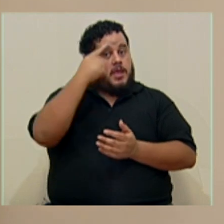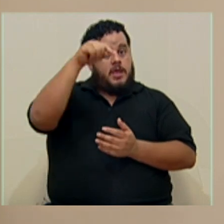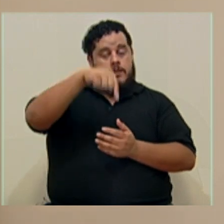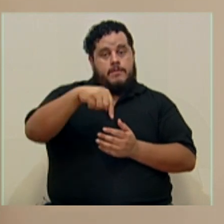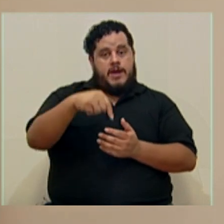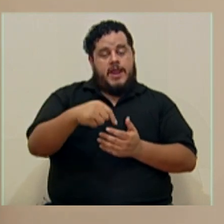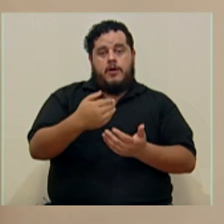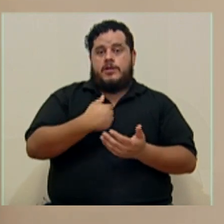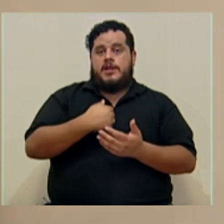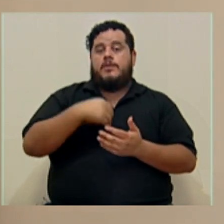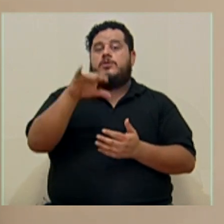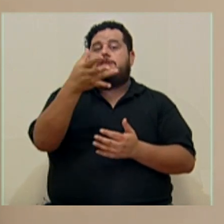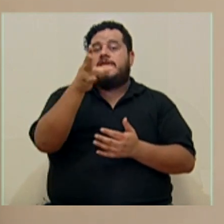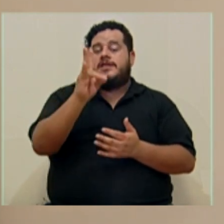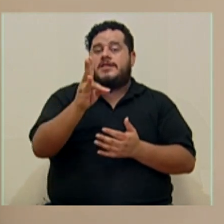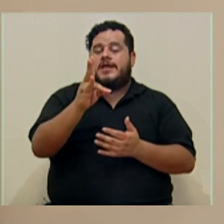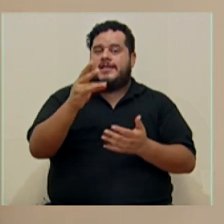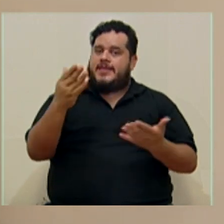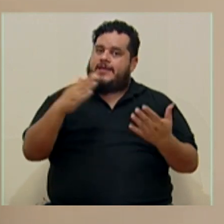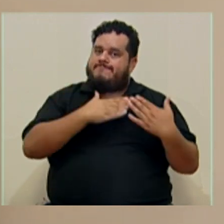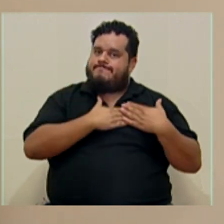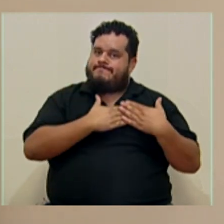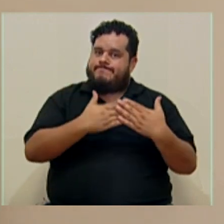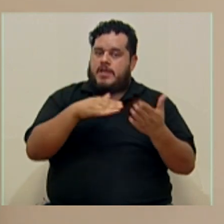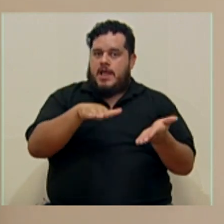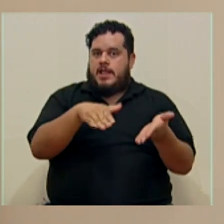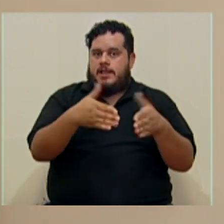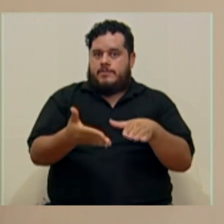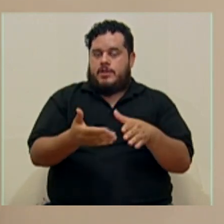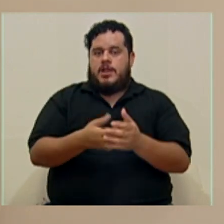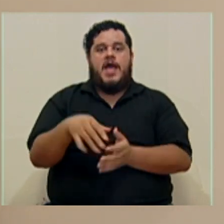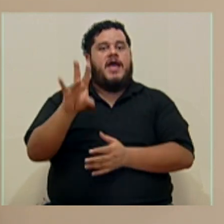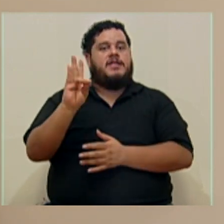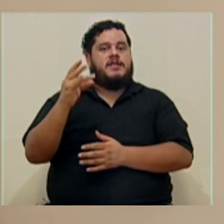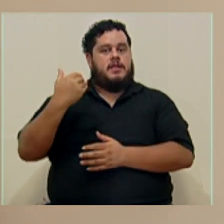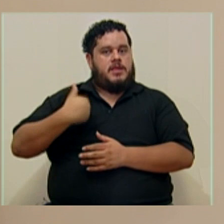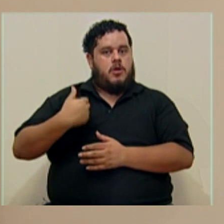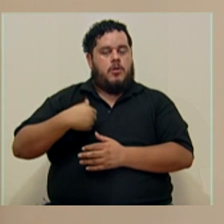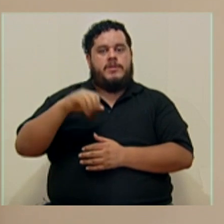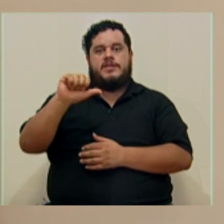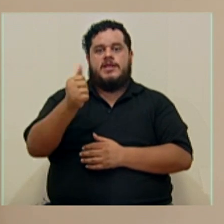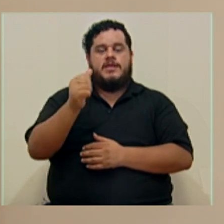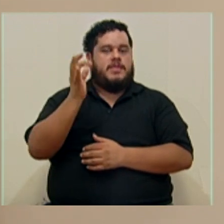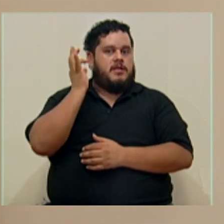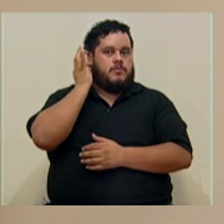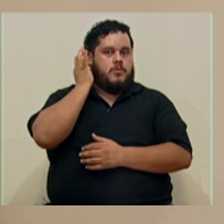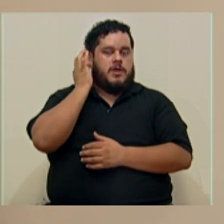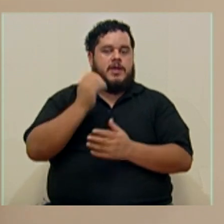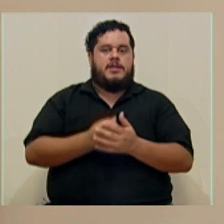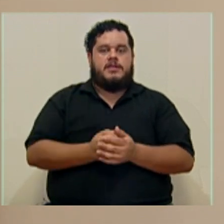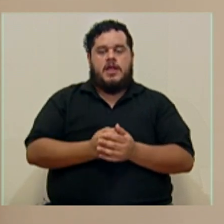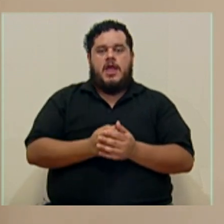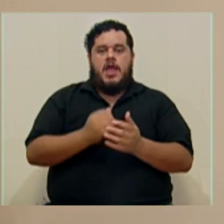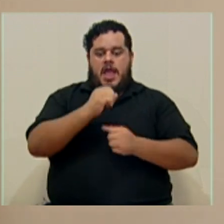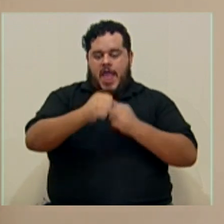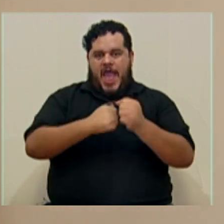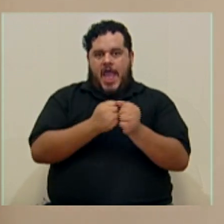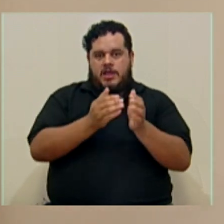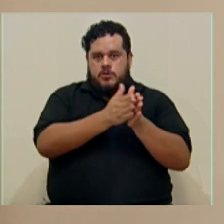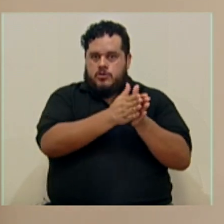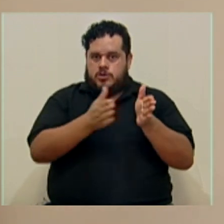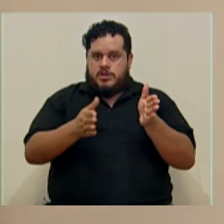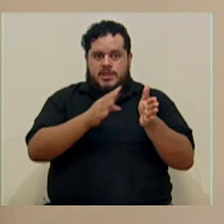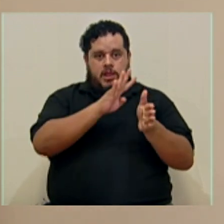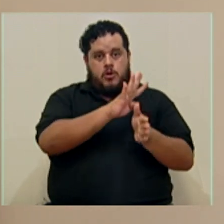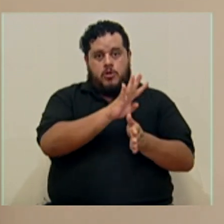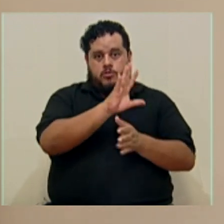se reportan 17 lamentables fallecimientos, 7 hombres y 10 mujeres, con un rango de edad que va